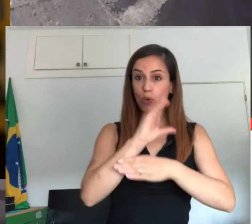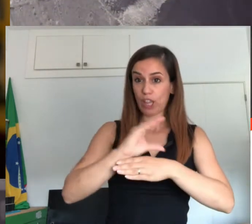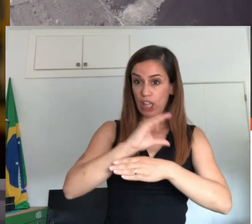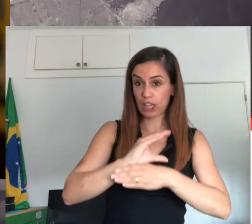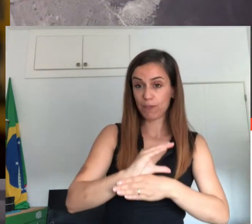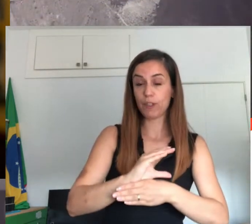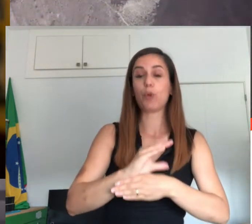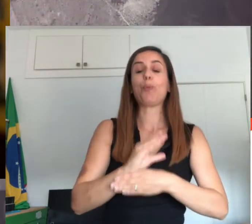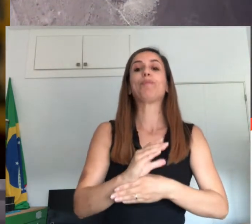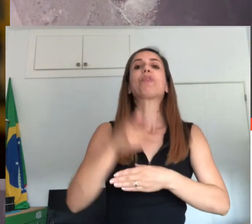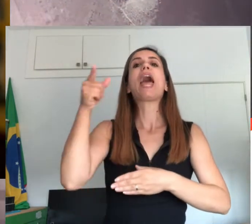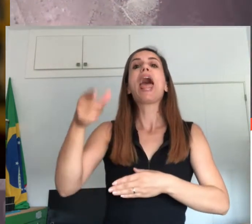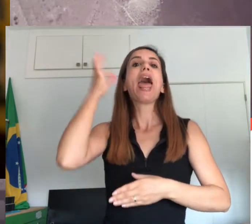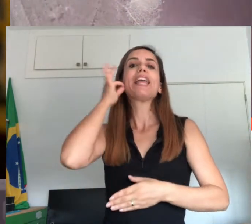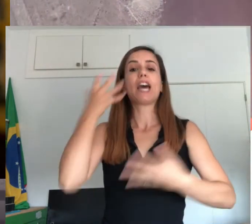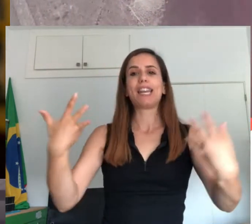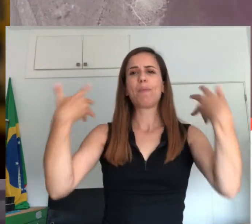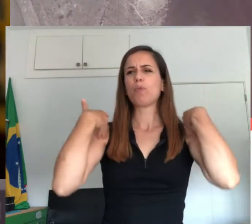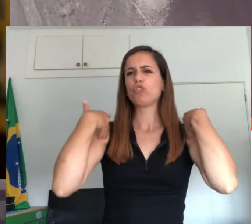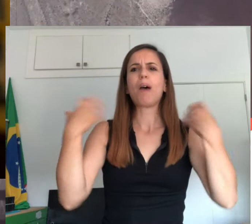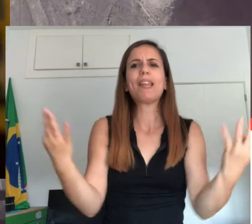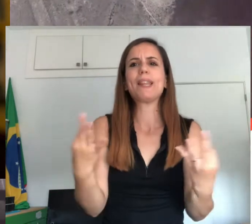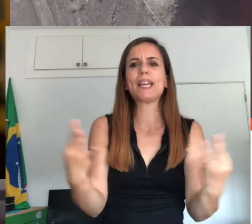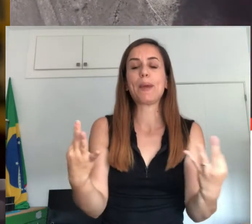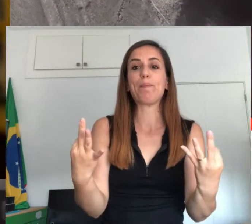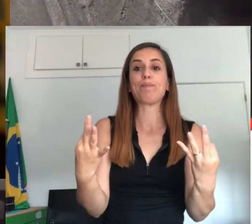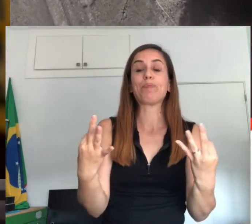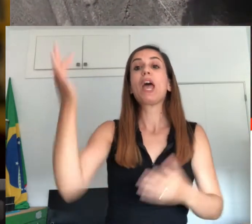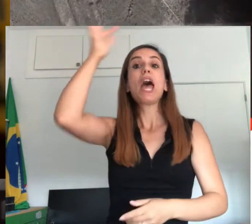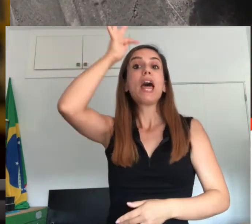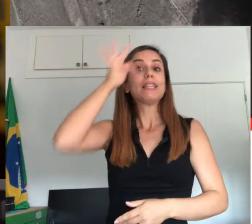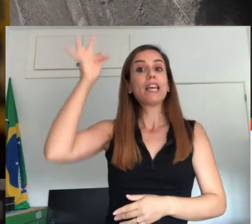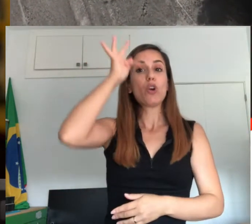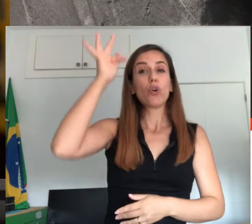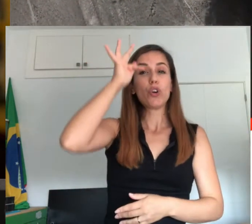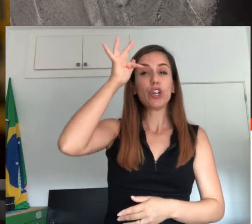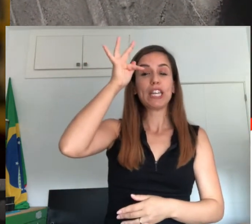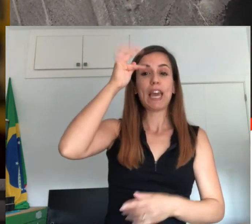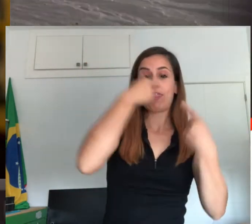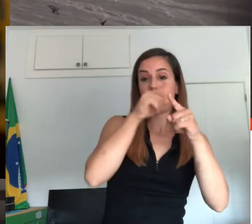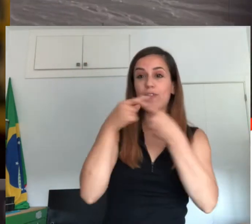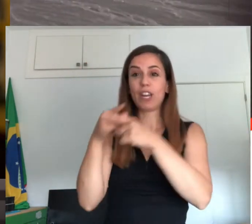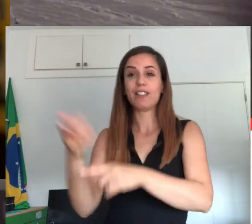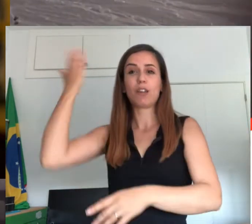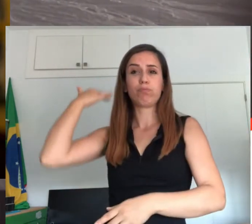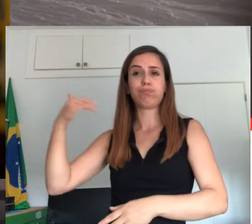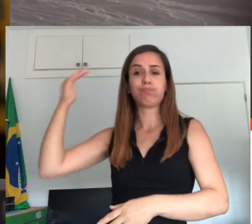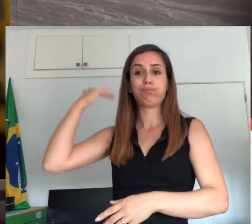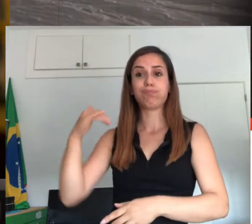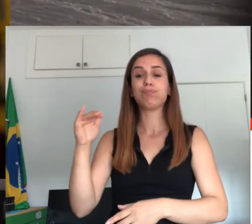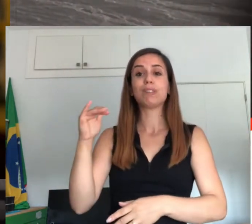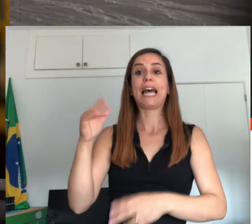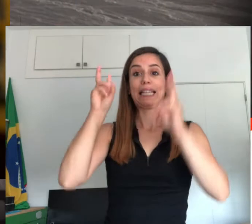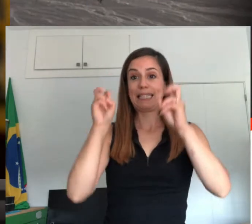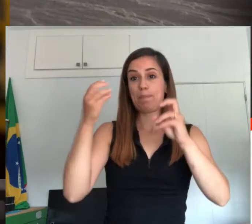artículo. ¿Y qué es esto del estado de la cuestión? Pues nada más ni nada menos que las diferentes teorías que ha habido acerca de